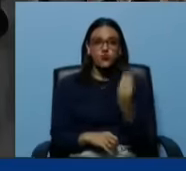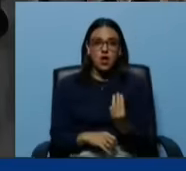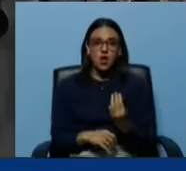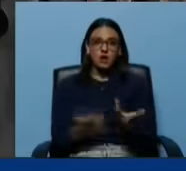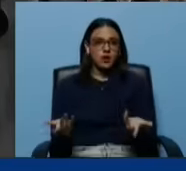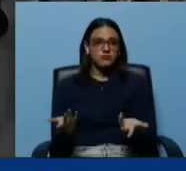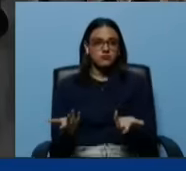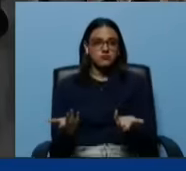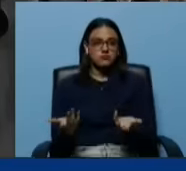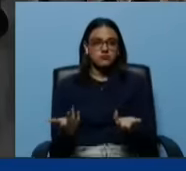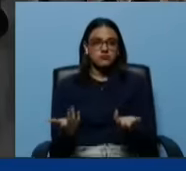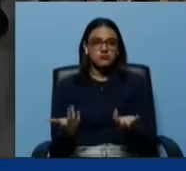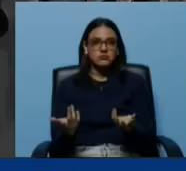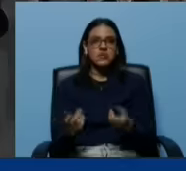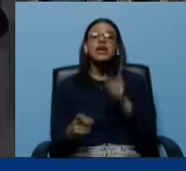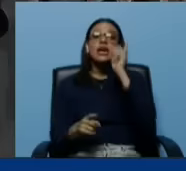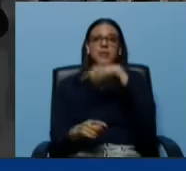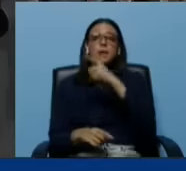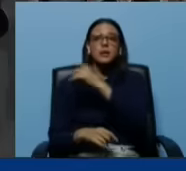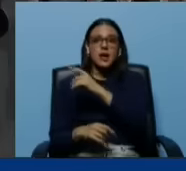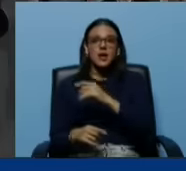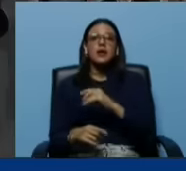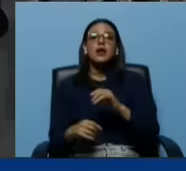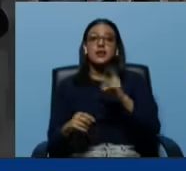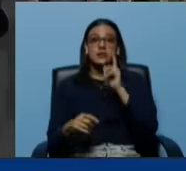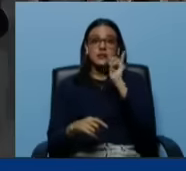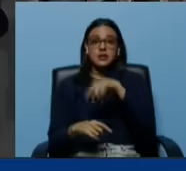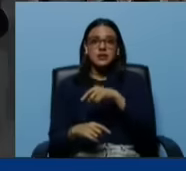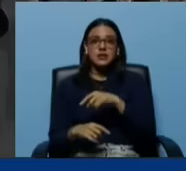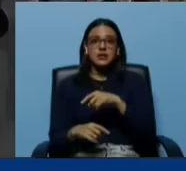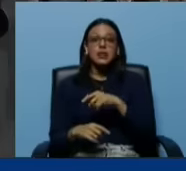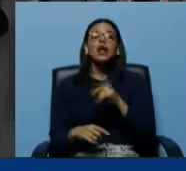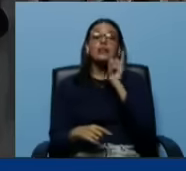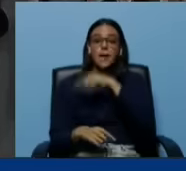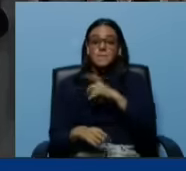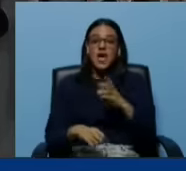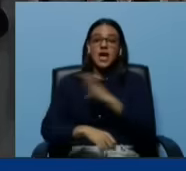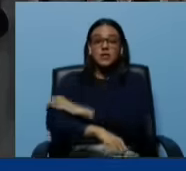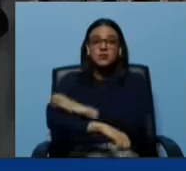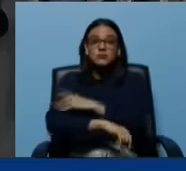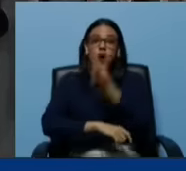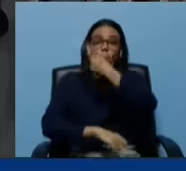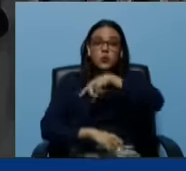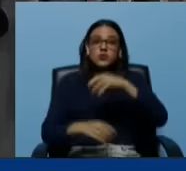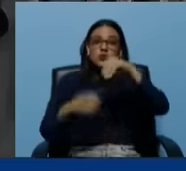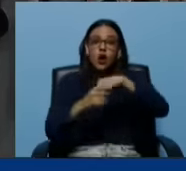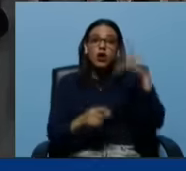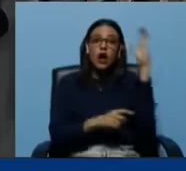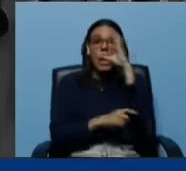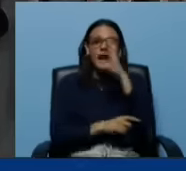y la extrema derecha en Caracas quiere tomar el poder.